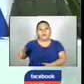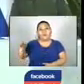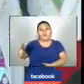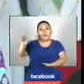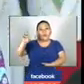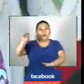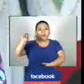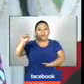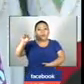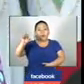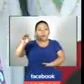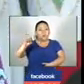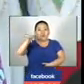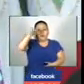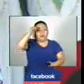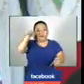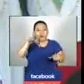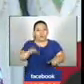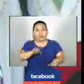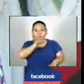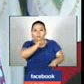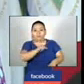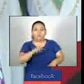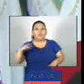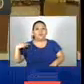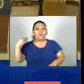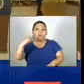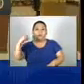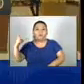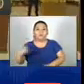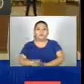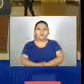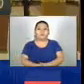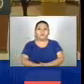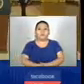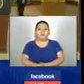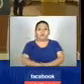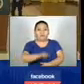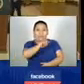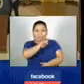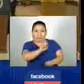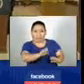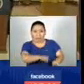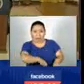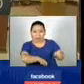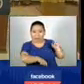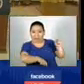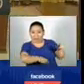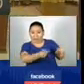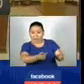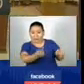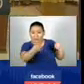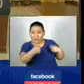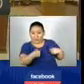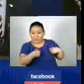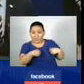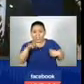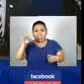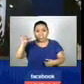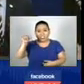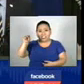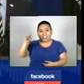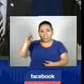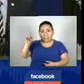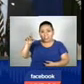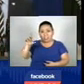Rosario Murillo ha rechazado cualquier acción de Washington. ¿Qué autoridad moral tienen los yanquis para hablarnos